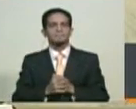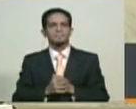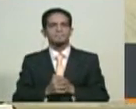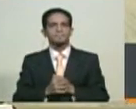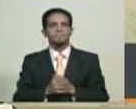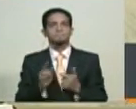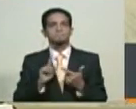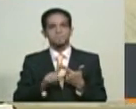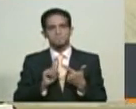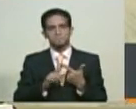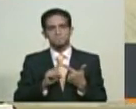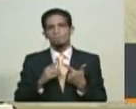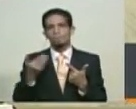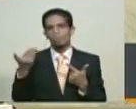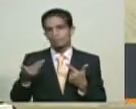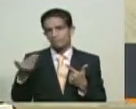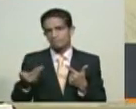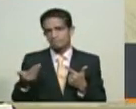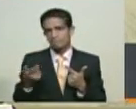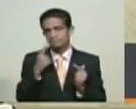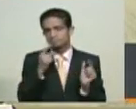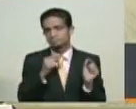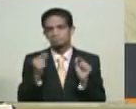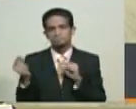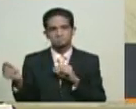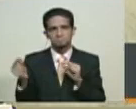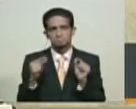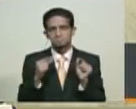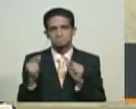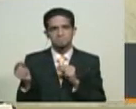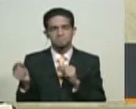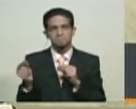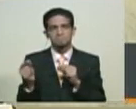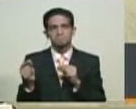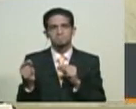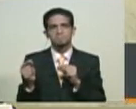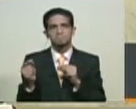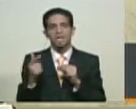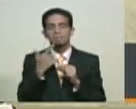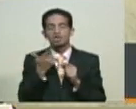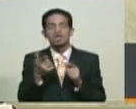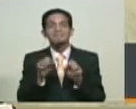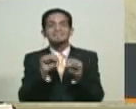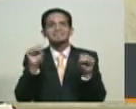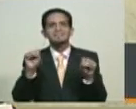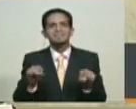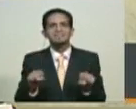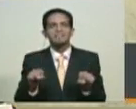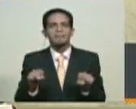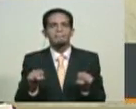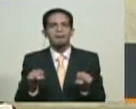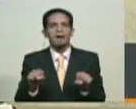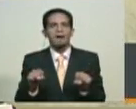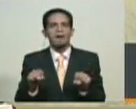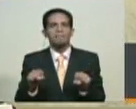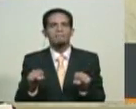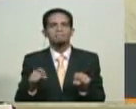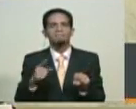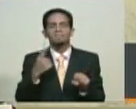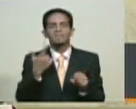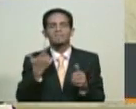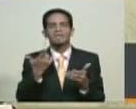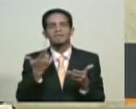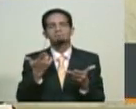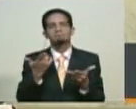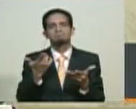El otro punto muy importante que estábamos conversando era la ampliación de los sistemas de crédito y de los créditos. Sobre